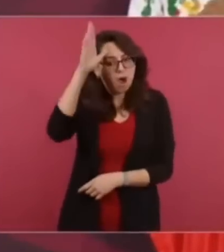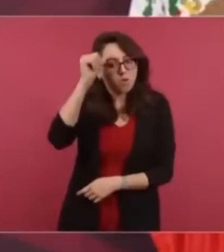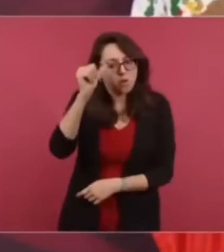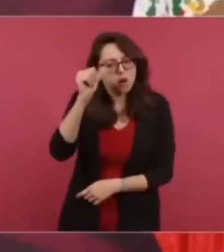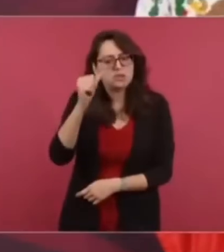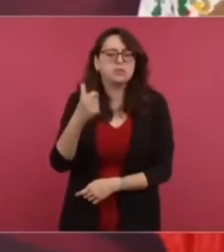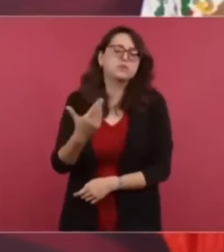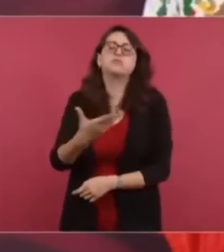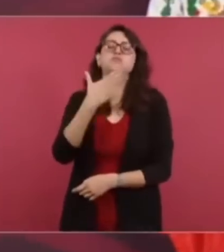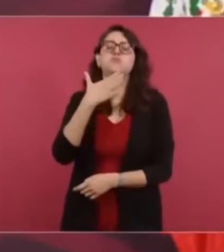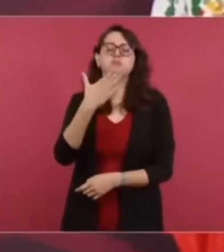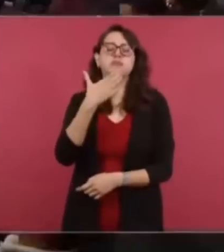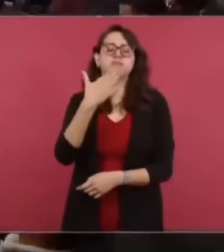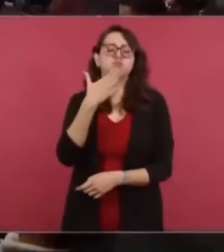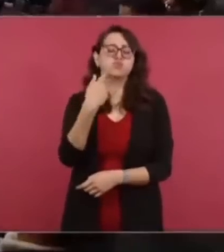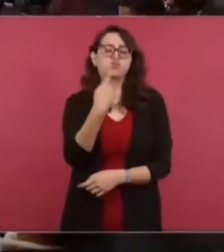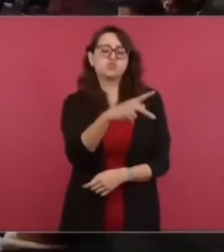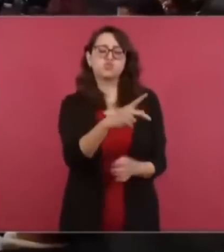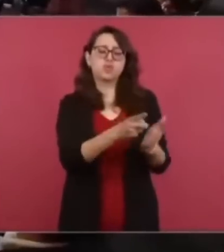a no estar de acuerdo.